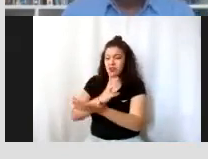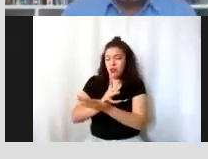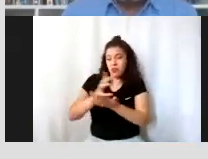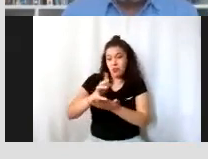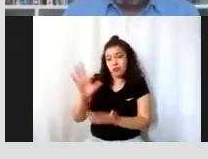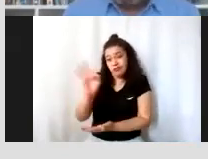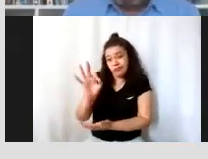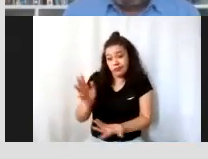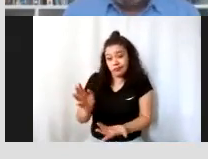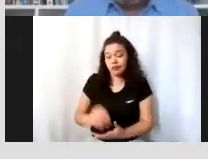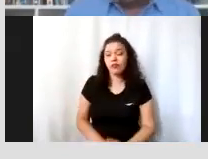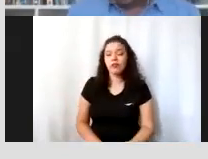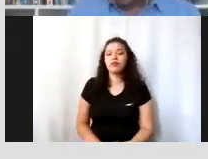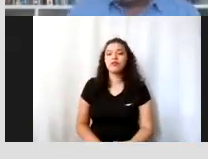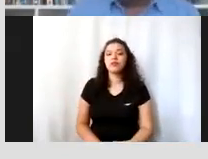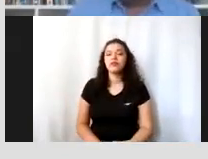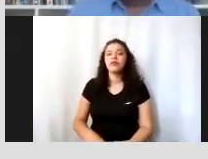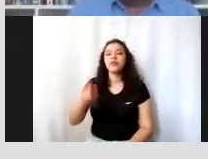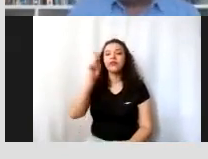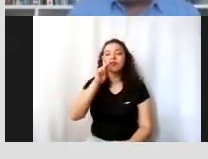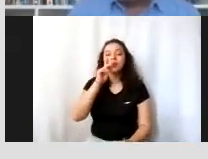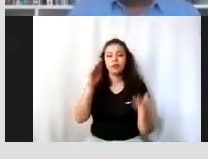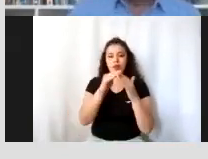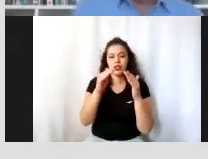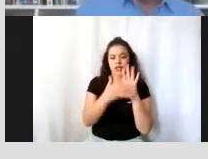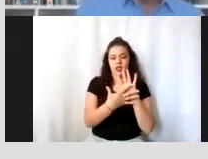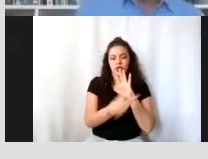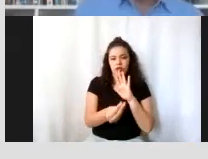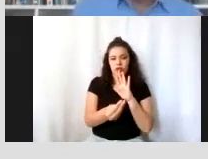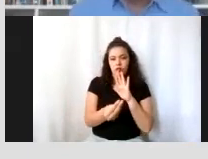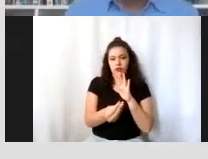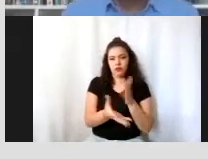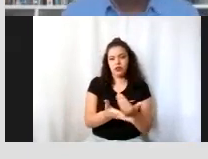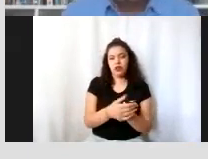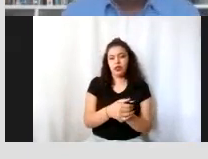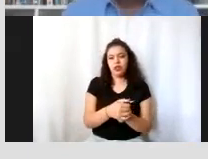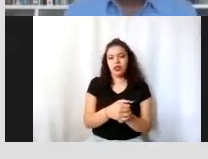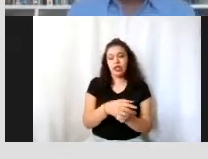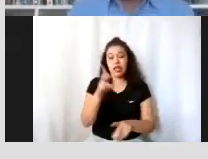recabando. Copia de comprobante de domicilio, dependiendo del comprobante de domicilio,